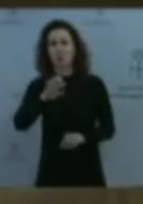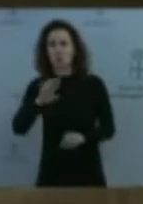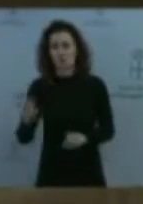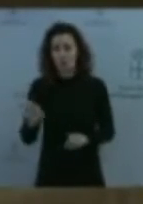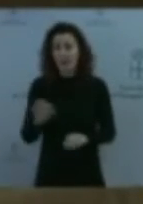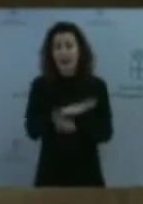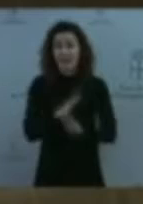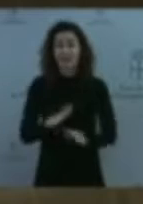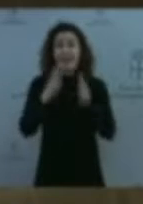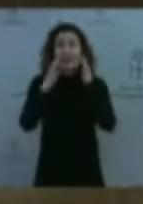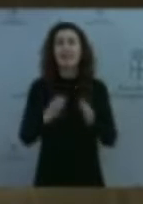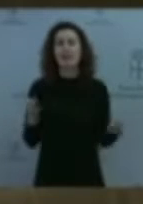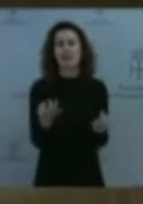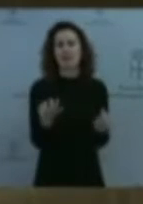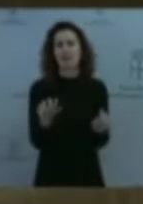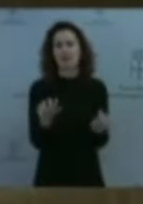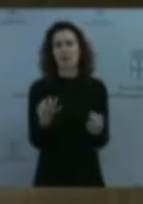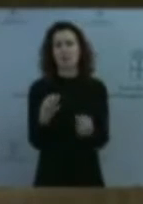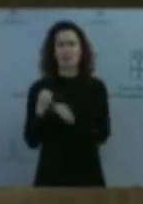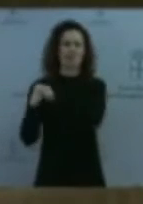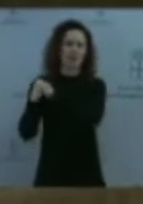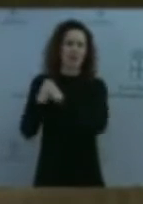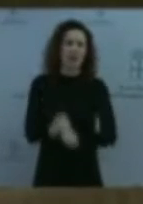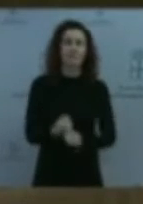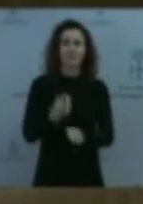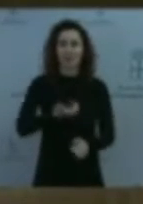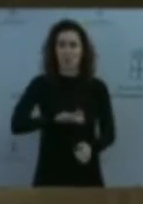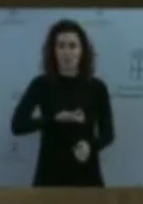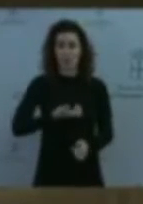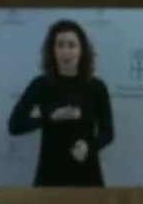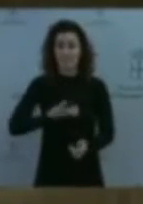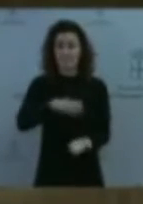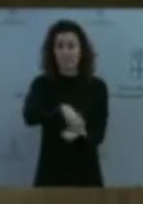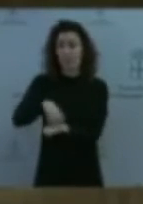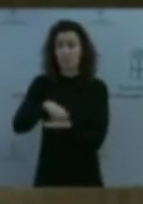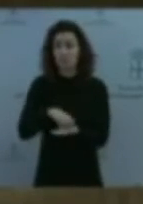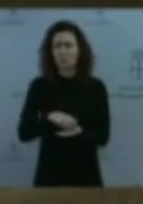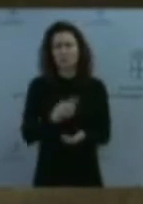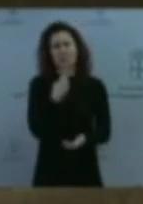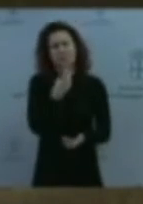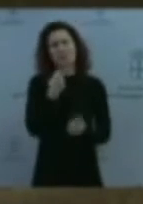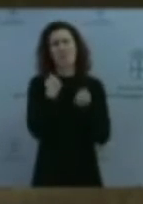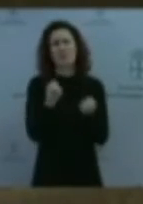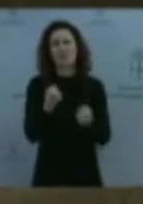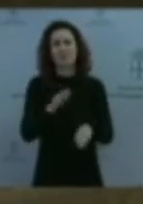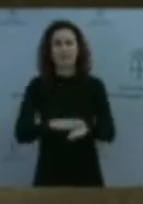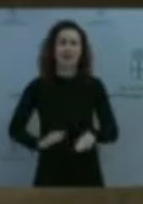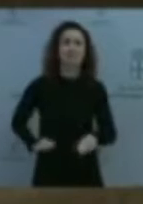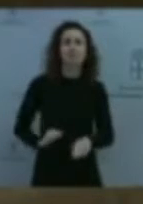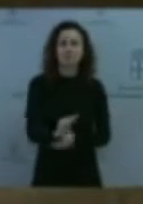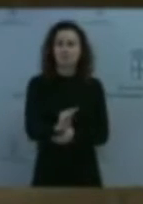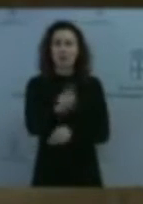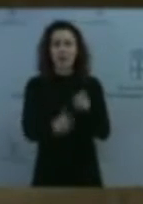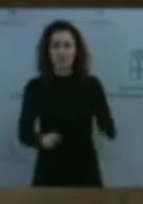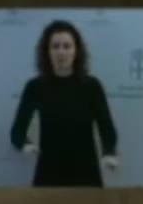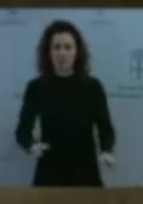años los ayuntamientos tuvieran enormes dificultades para la prestación de servicios básicos a la ciudadanía y también que les